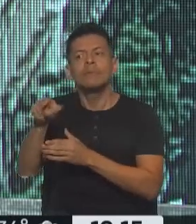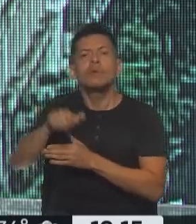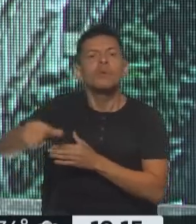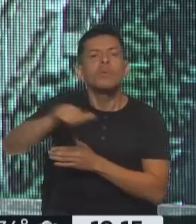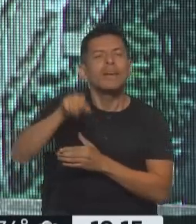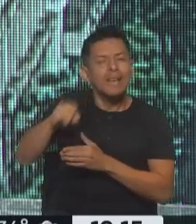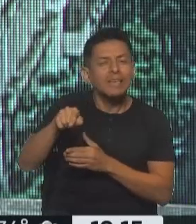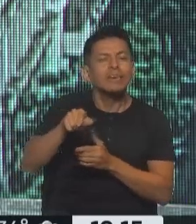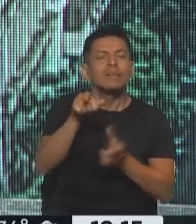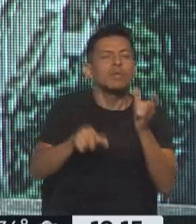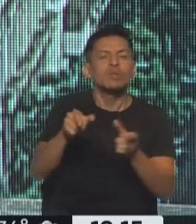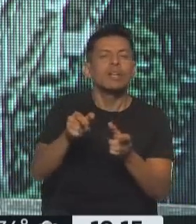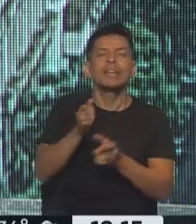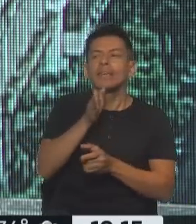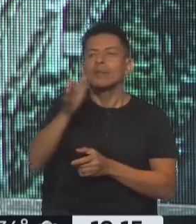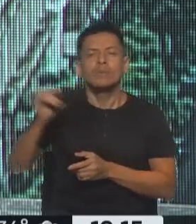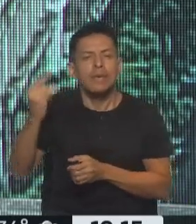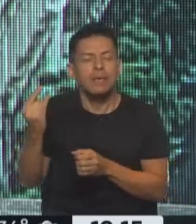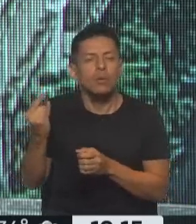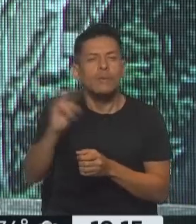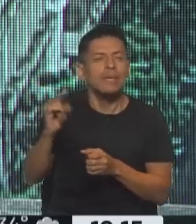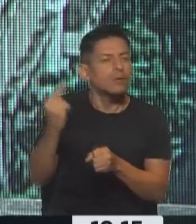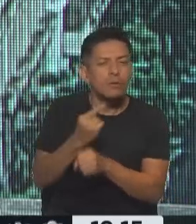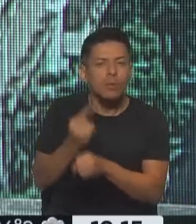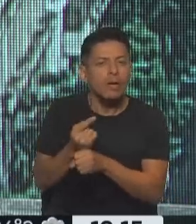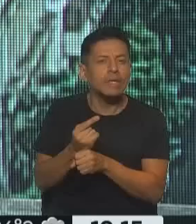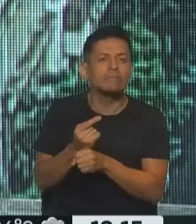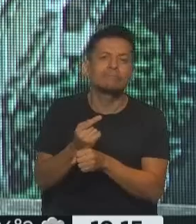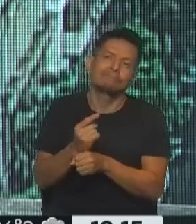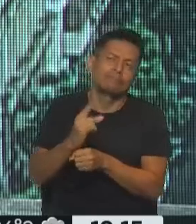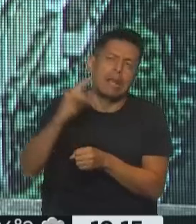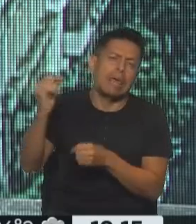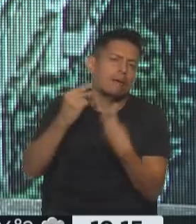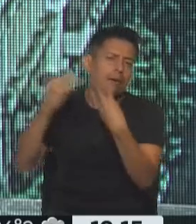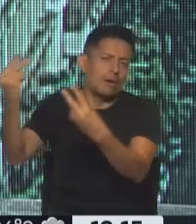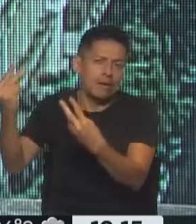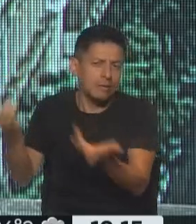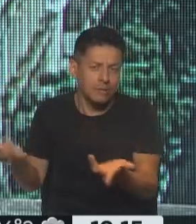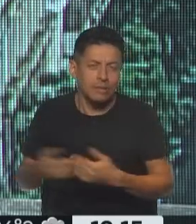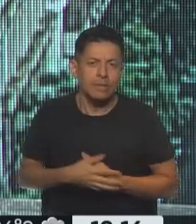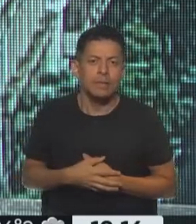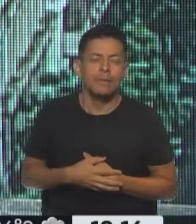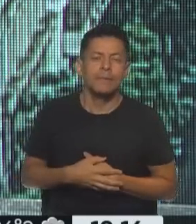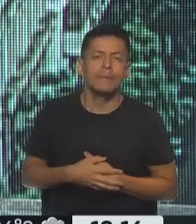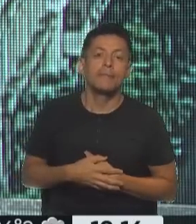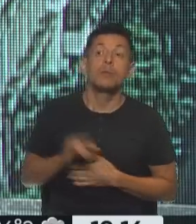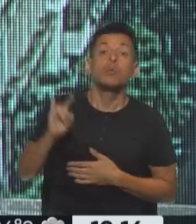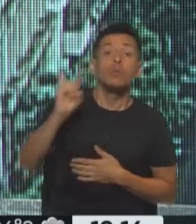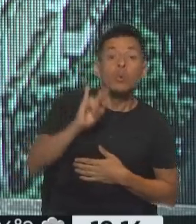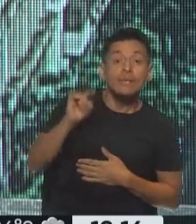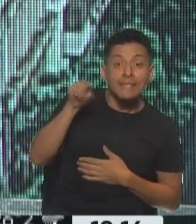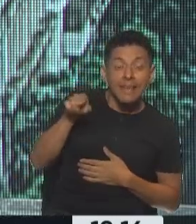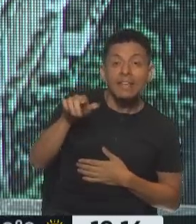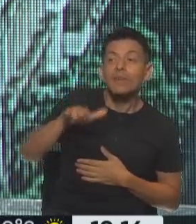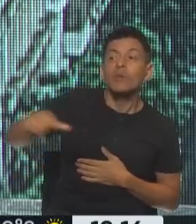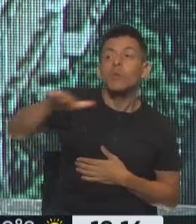puede acceder a una educación universitaria si no la tiene en cercanía porque trabaja todo el día. Son por lo general universidades creadas en